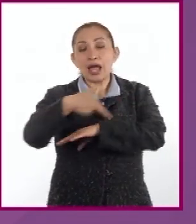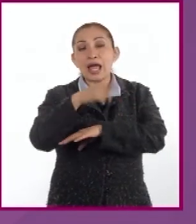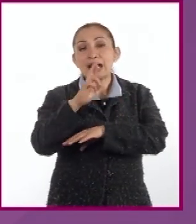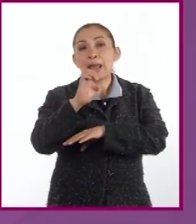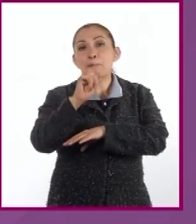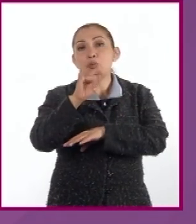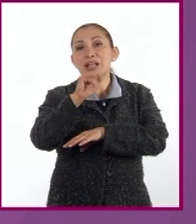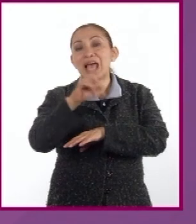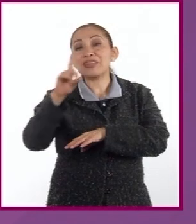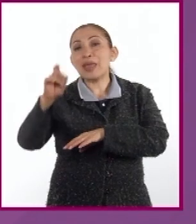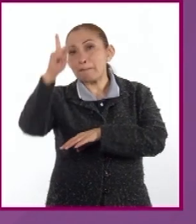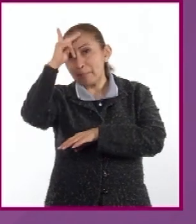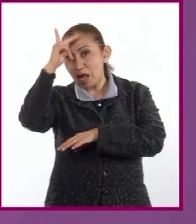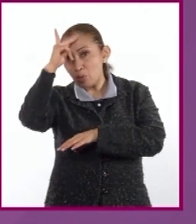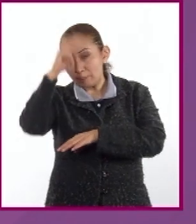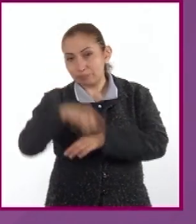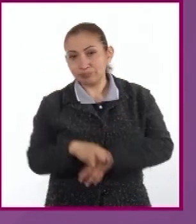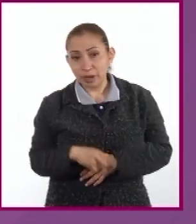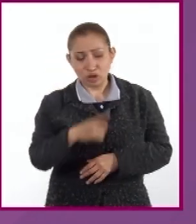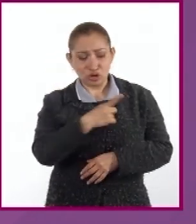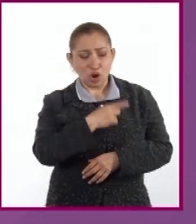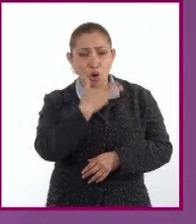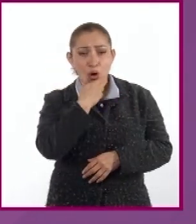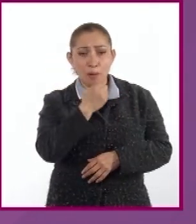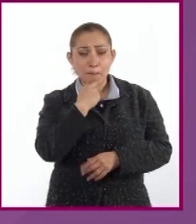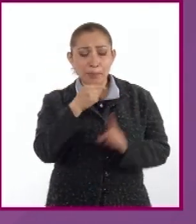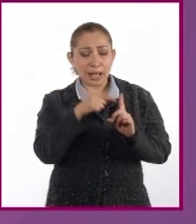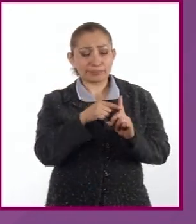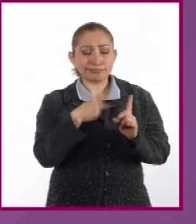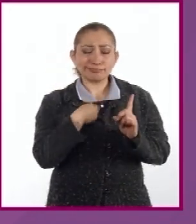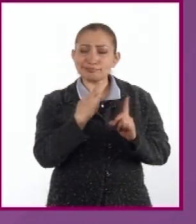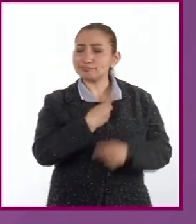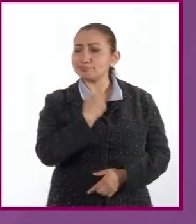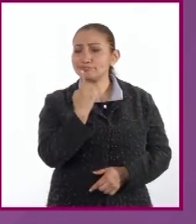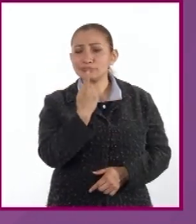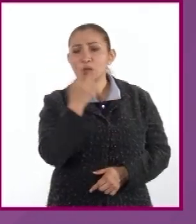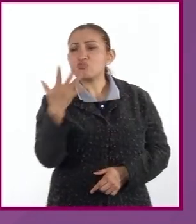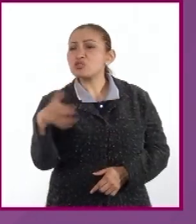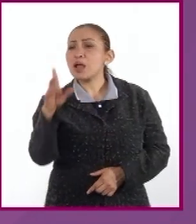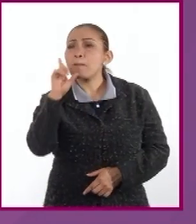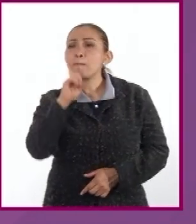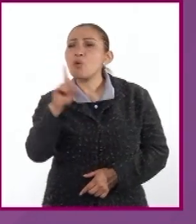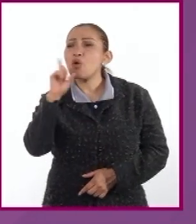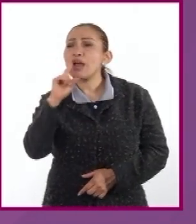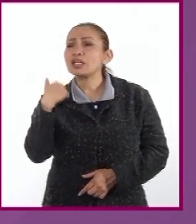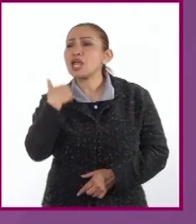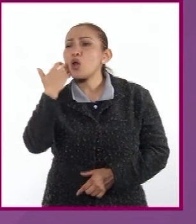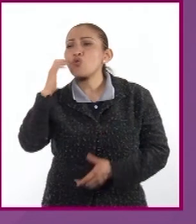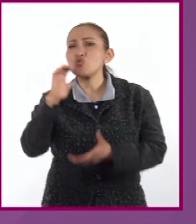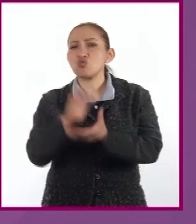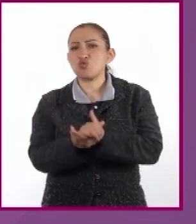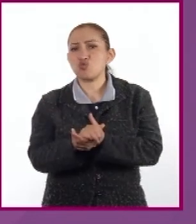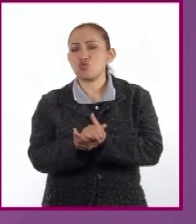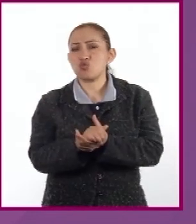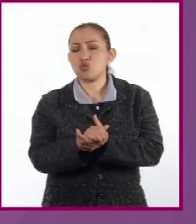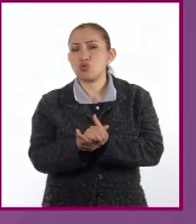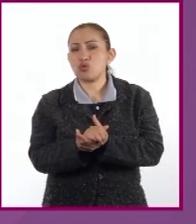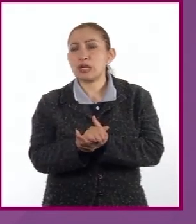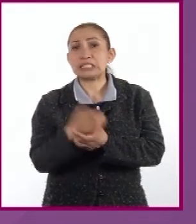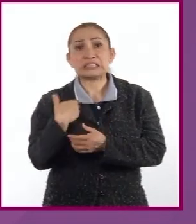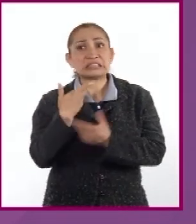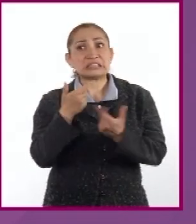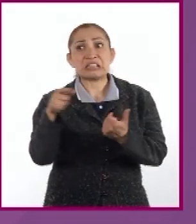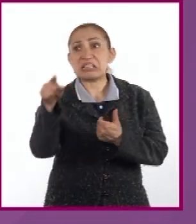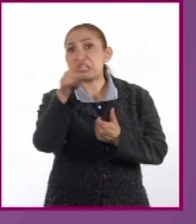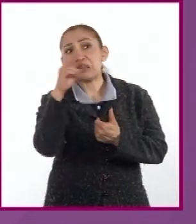Perú. Dada su soledad, el hombre optó por buscar una mujer con quien vivir, a pesar de que